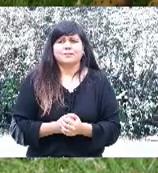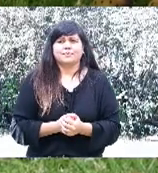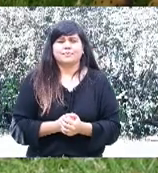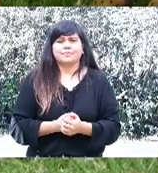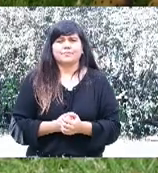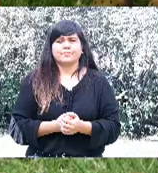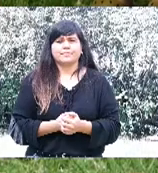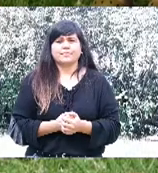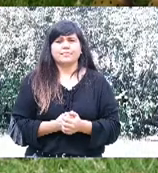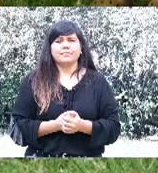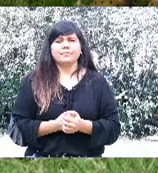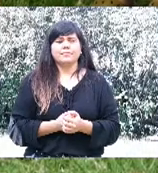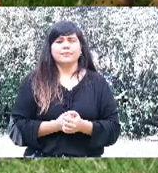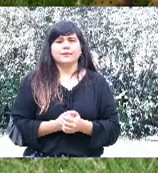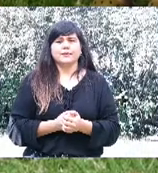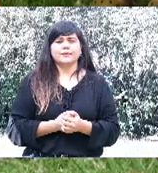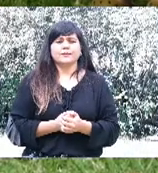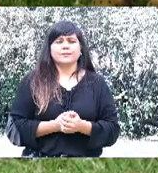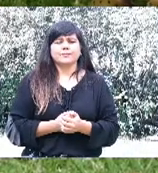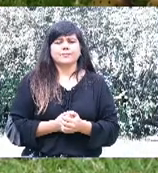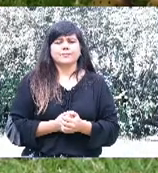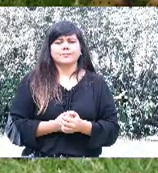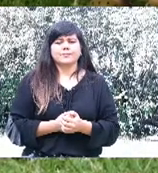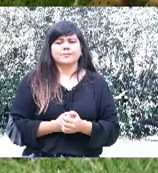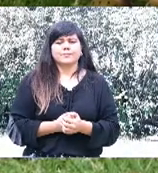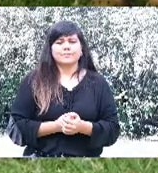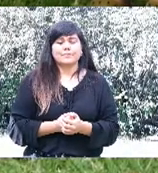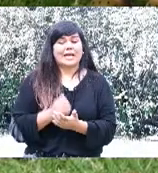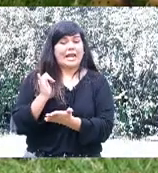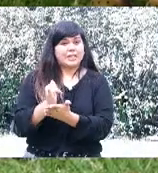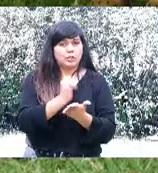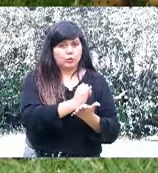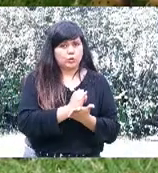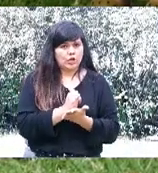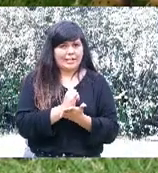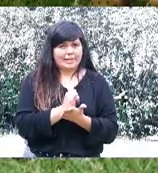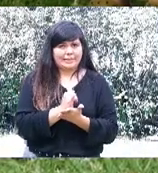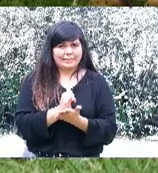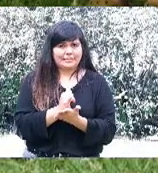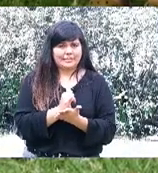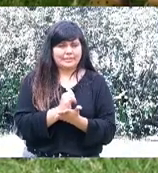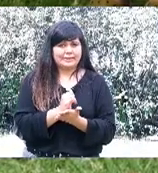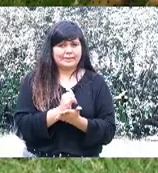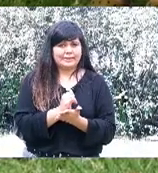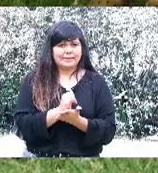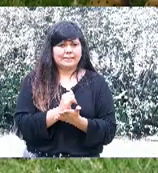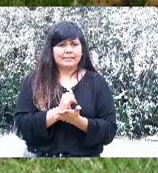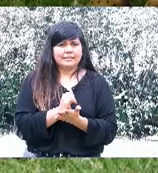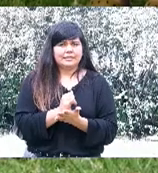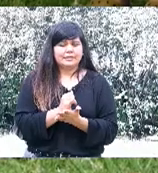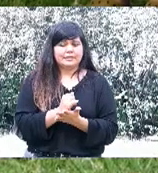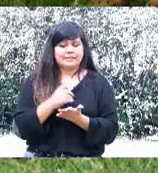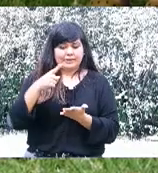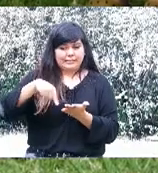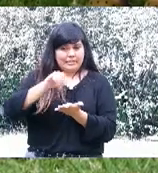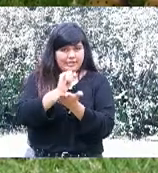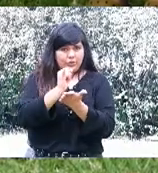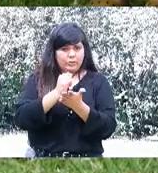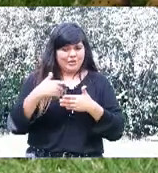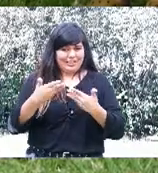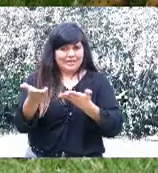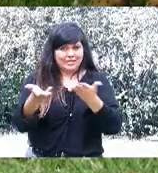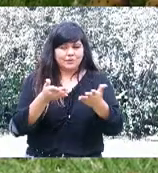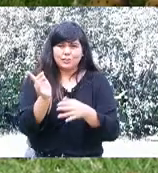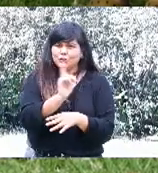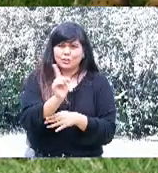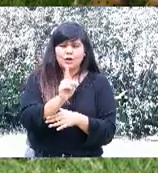e creo que las instrucciones tenemos tienen que estar como al servicio no al servicio sino